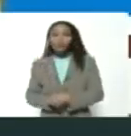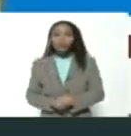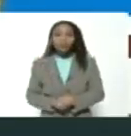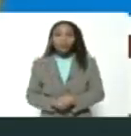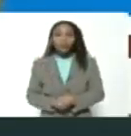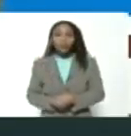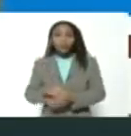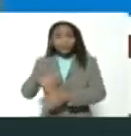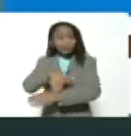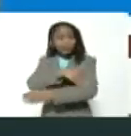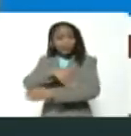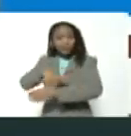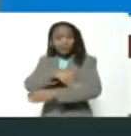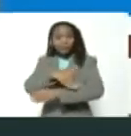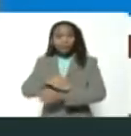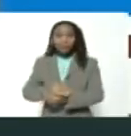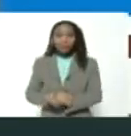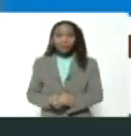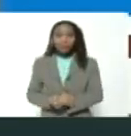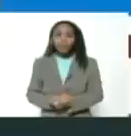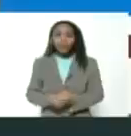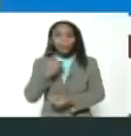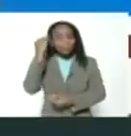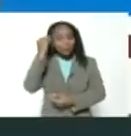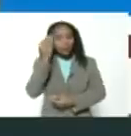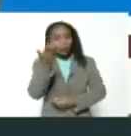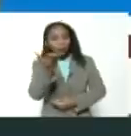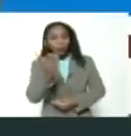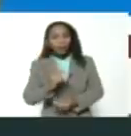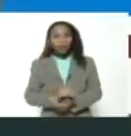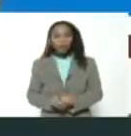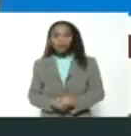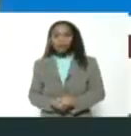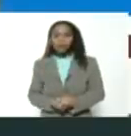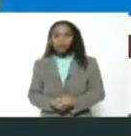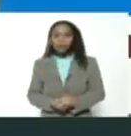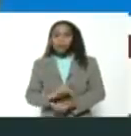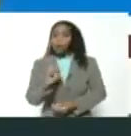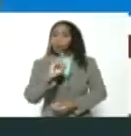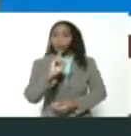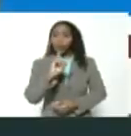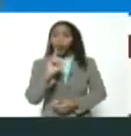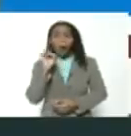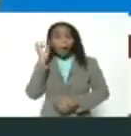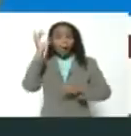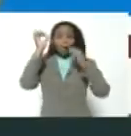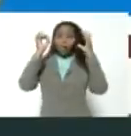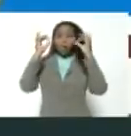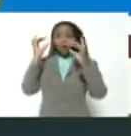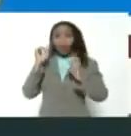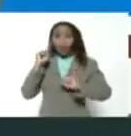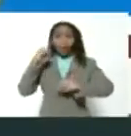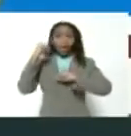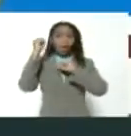por las calles. Imagínense ustedes, no era un montaje de una guarimba